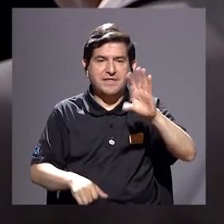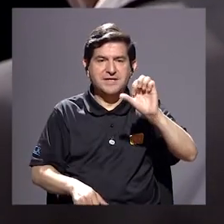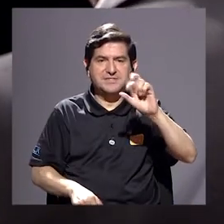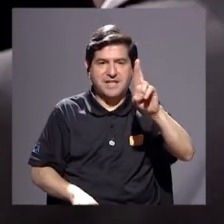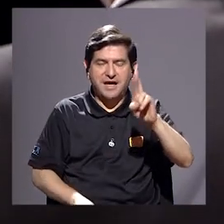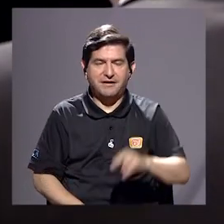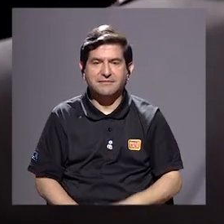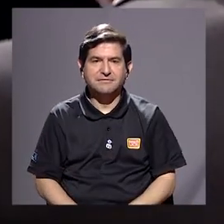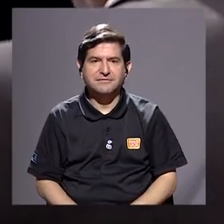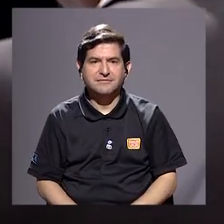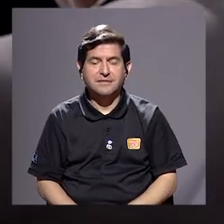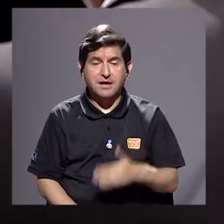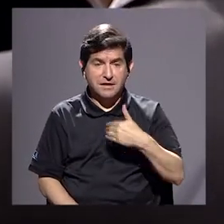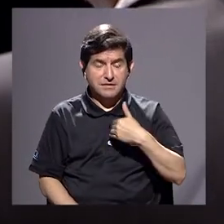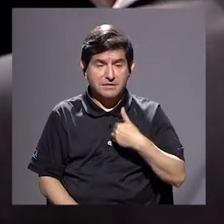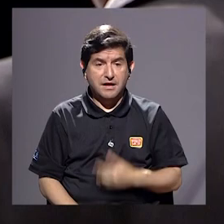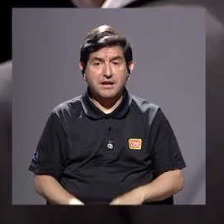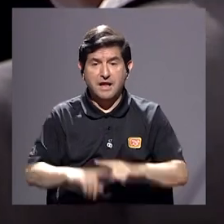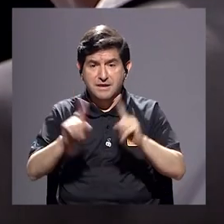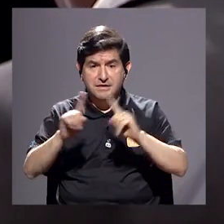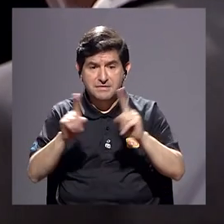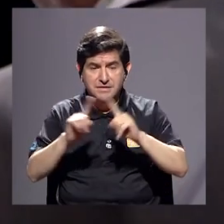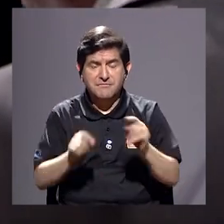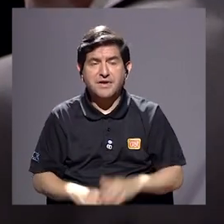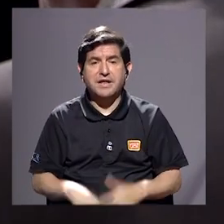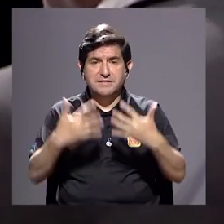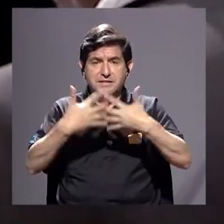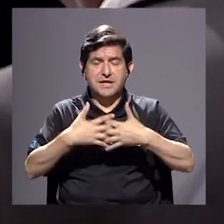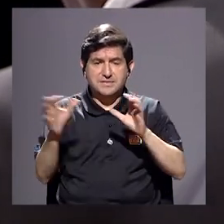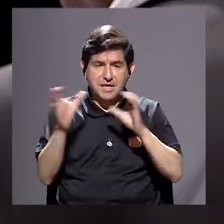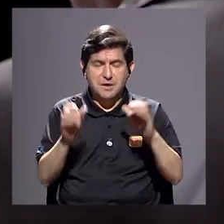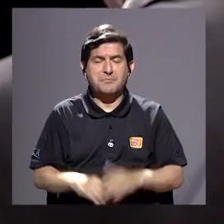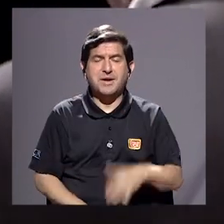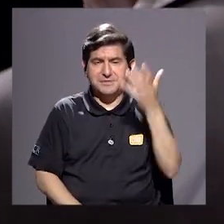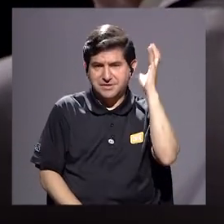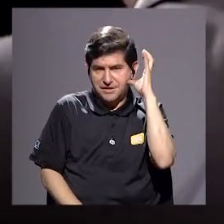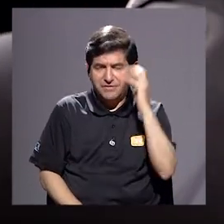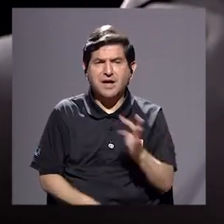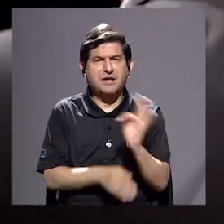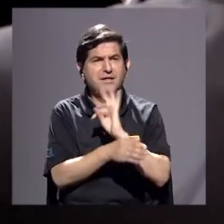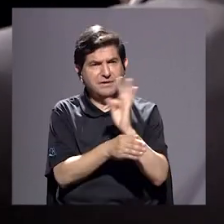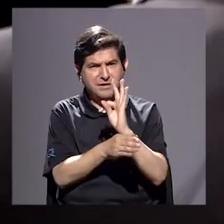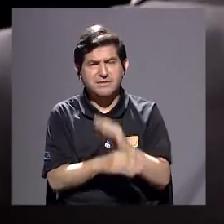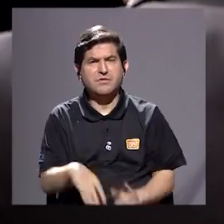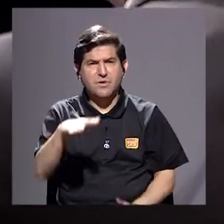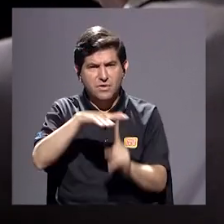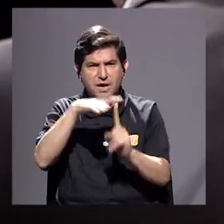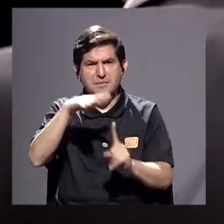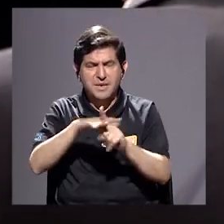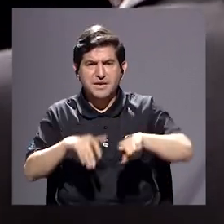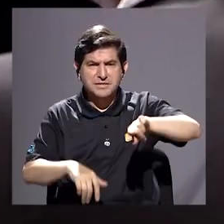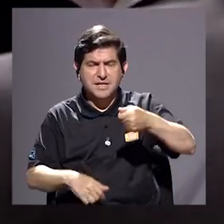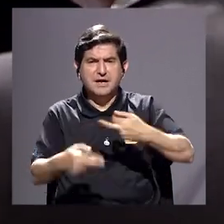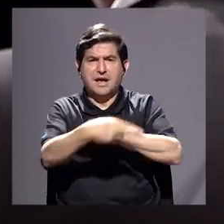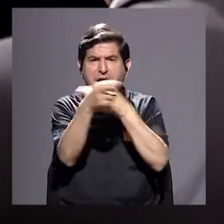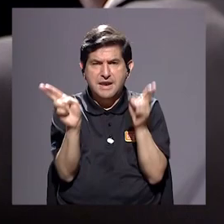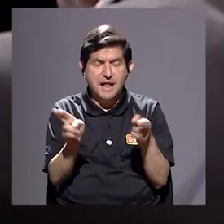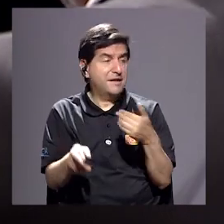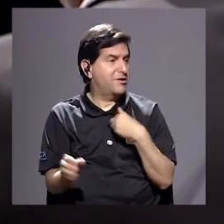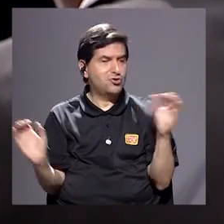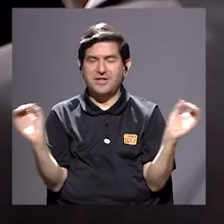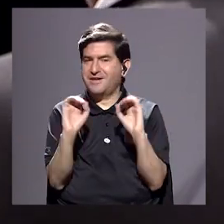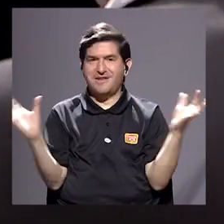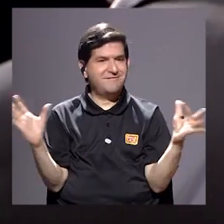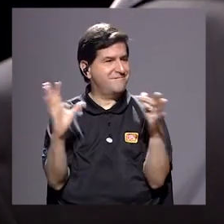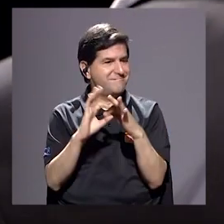tenemos comerciales diferentes y diversas en todo el país en radio en televisión vemos que están apareciendo canales regionales que no tienen